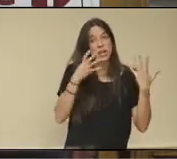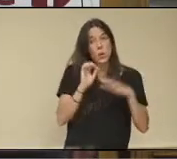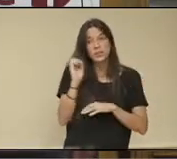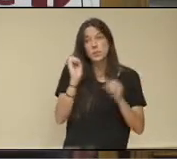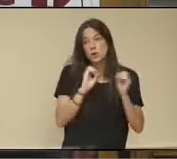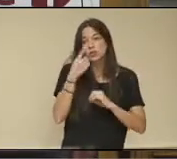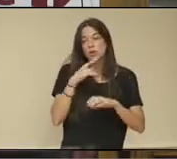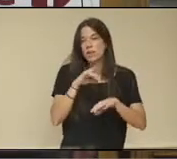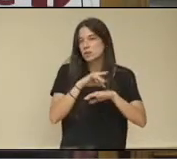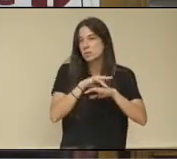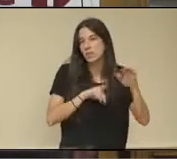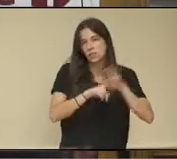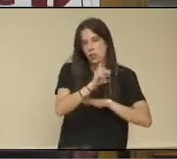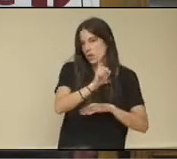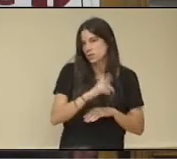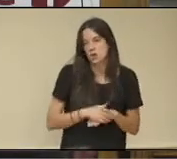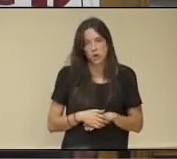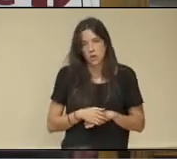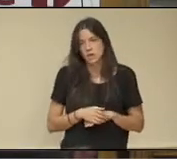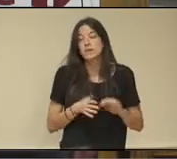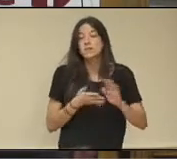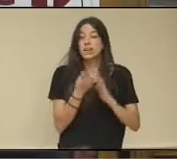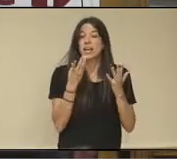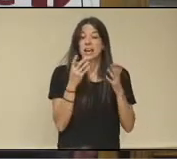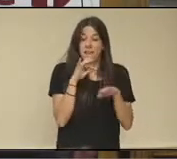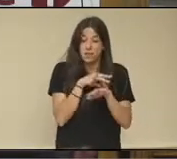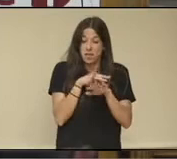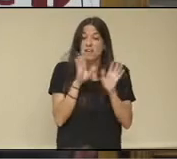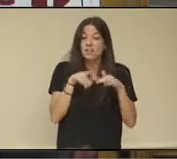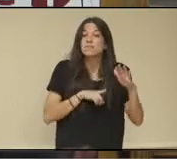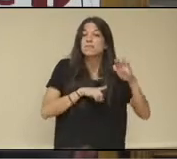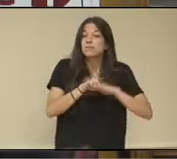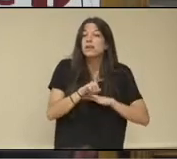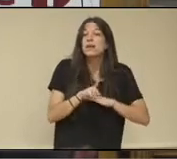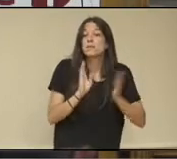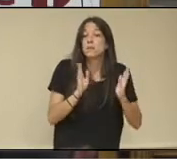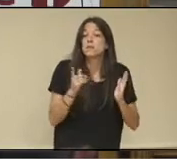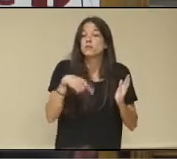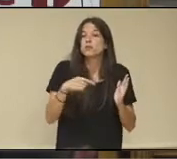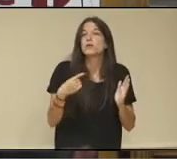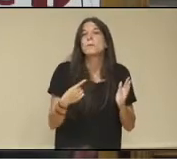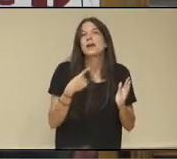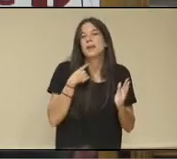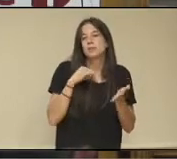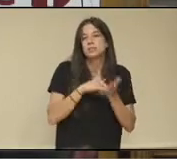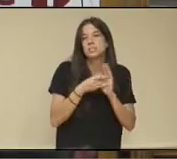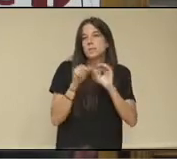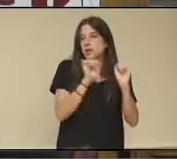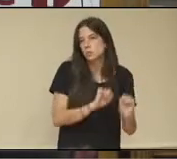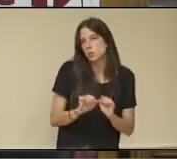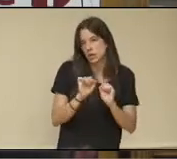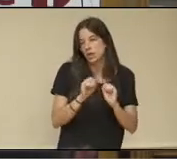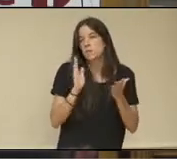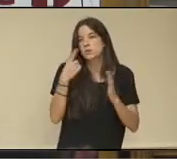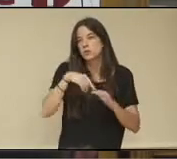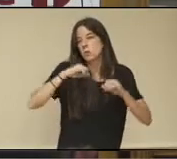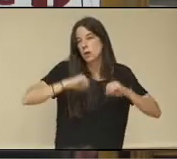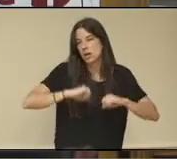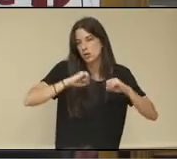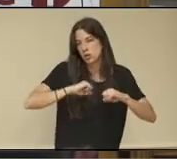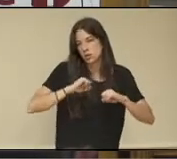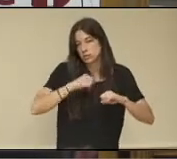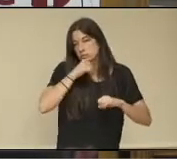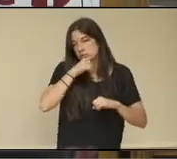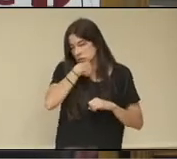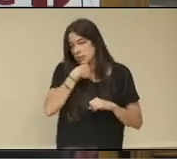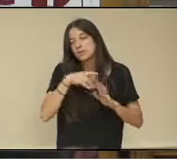desarrollar la enfermedad. La enfermedad se va a desarrollar cuando perdemos el sistema inmune, cuando nos hacemos mayores y